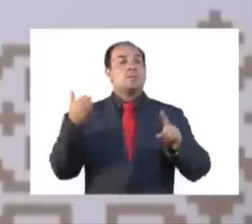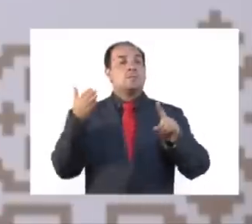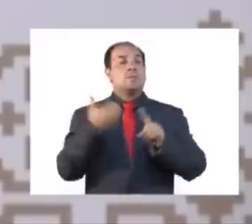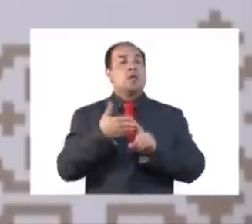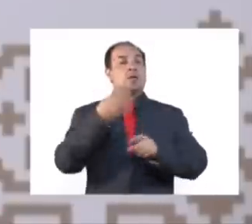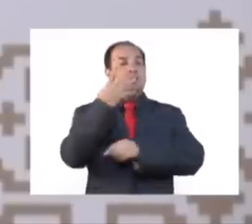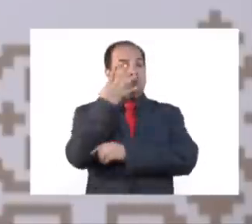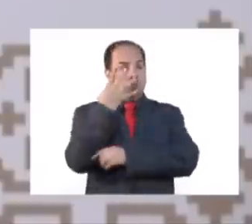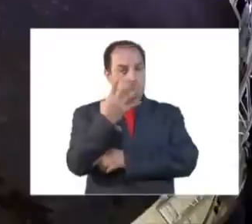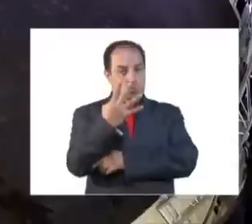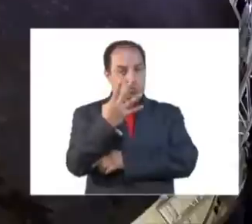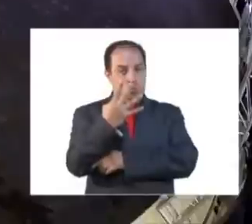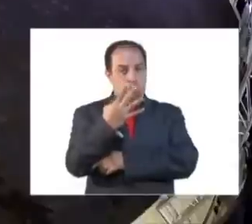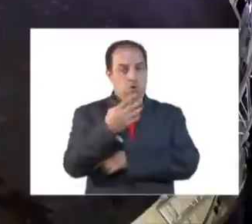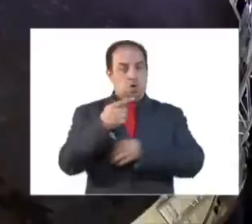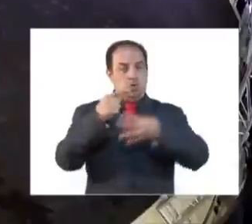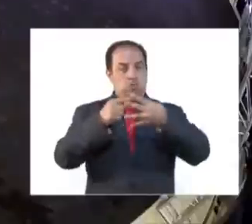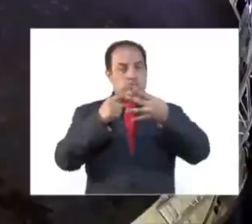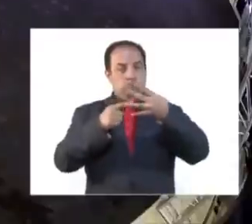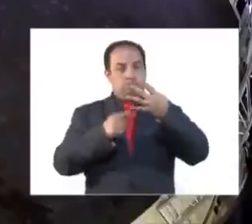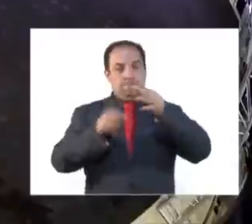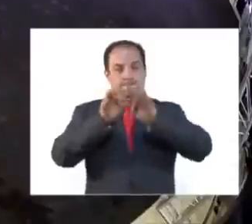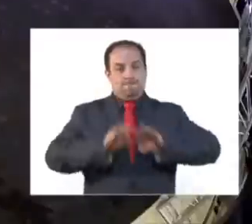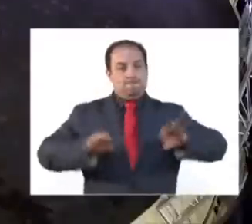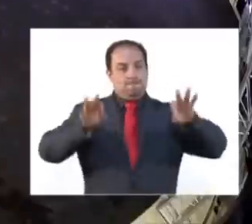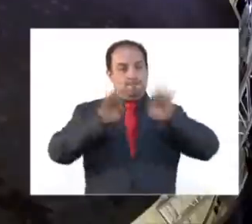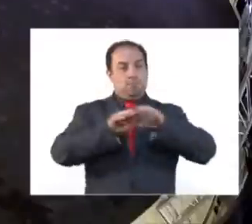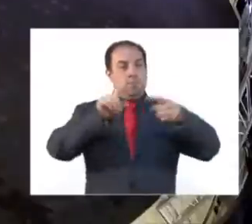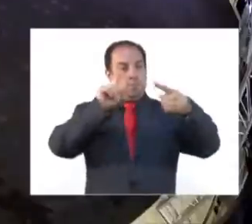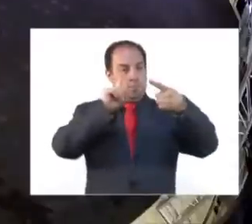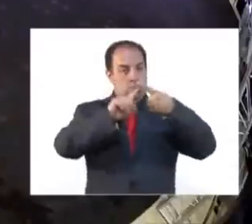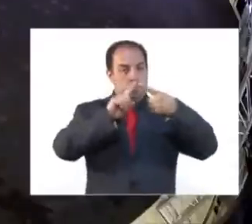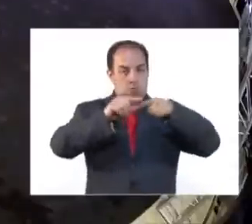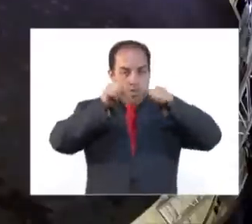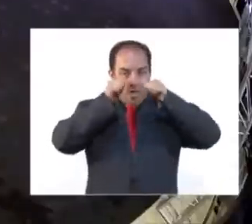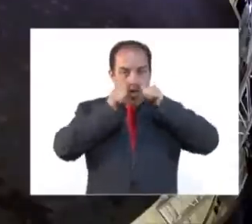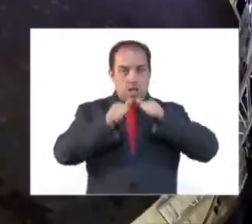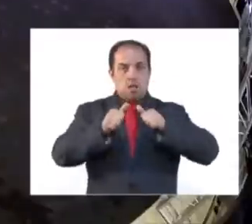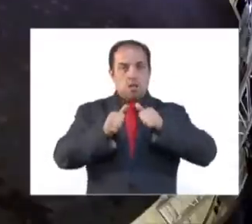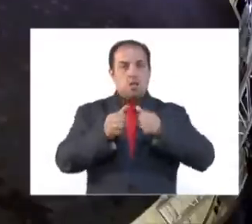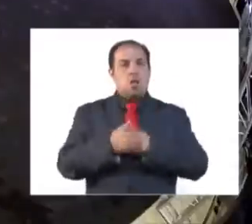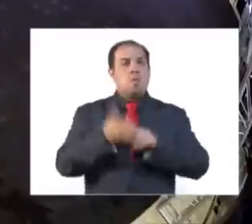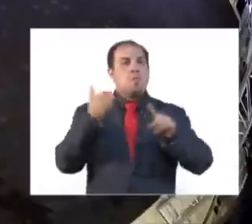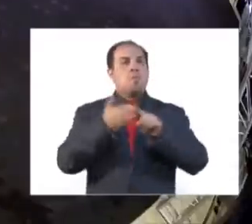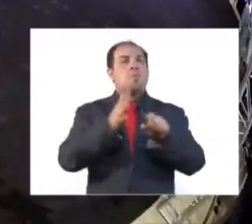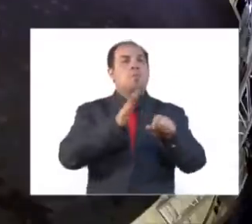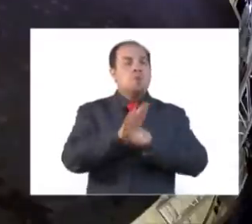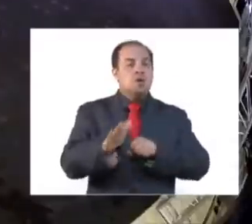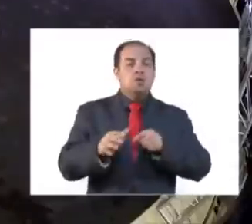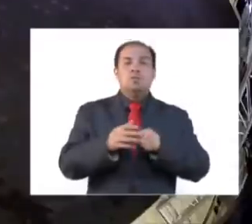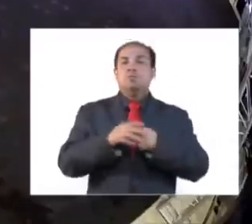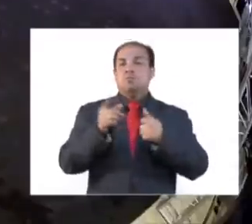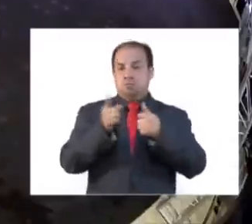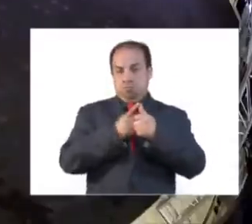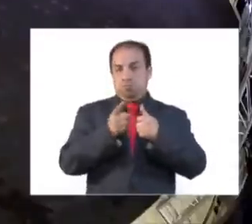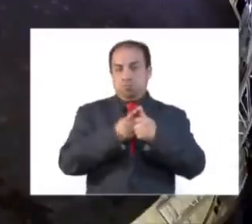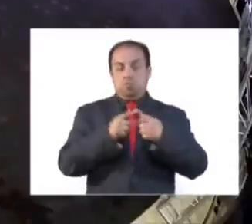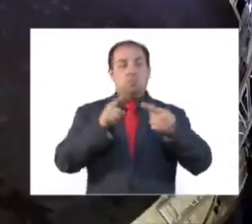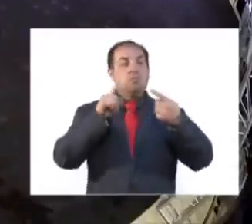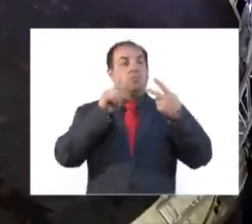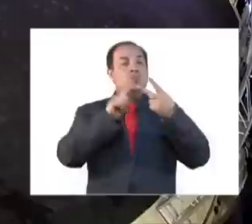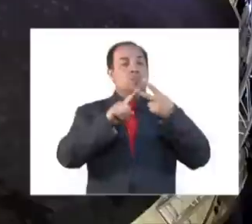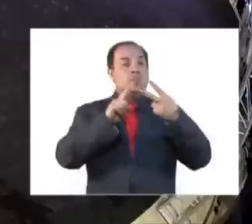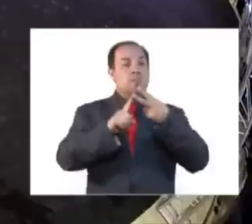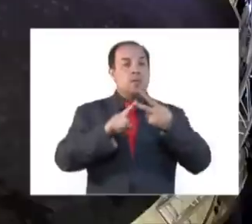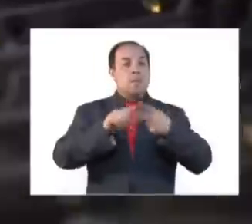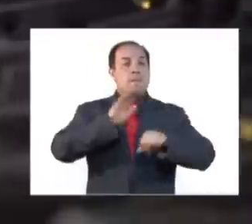de 4 elementos sustantivos, que es la atención a las causas, que es la principal. Lo segundo